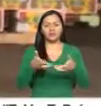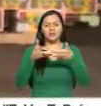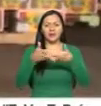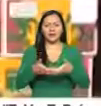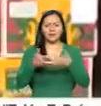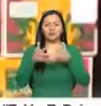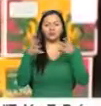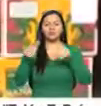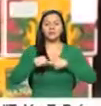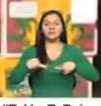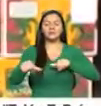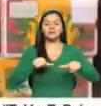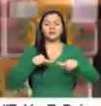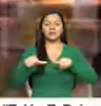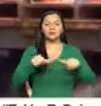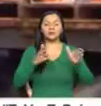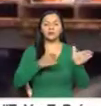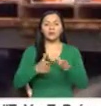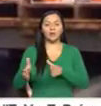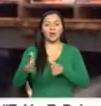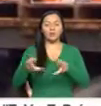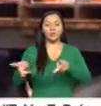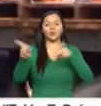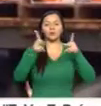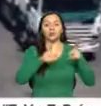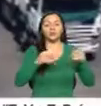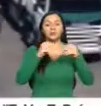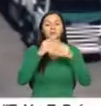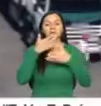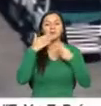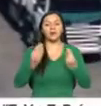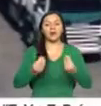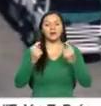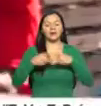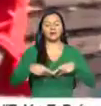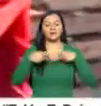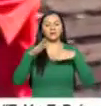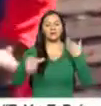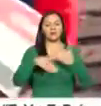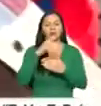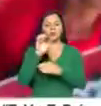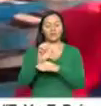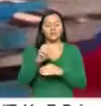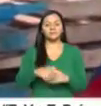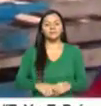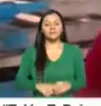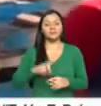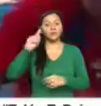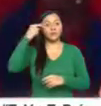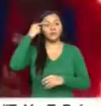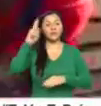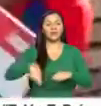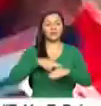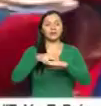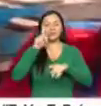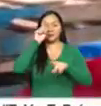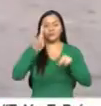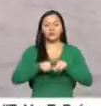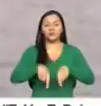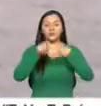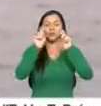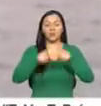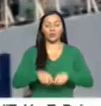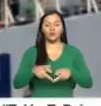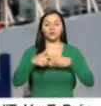administra el Sistema Nacional Portuario y que contribuye a mejorar la calidad de vida de los ecuatorianos. El Gobierno Nacional firmó el contrato de